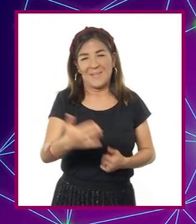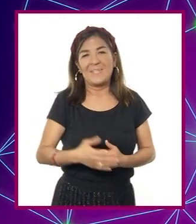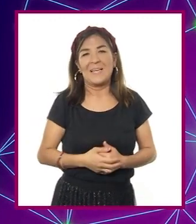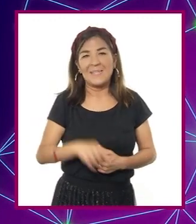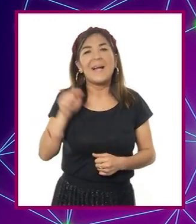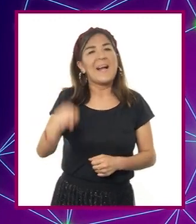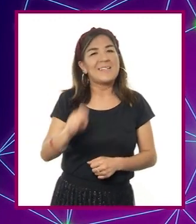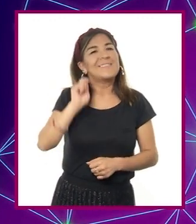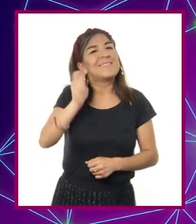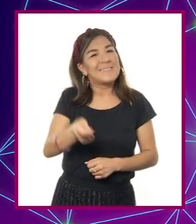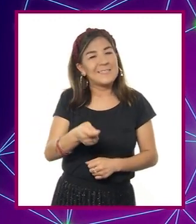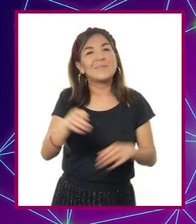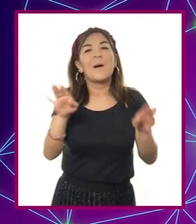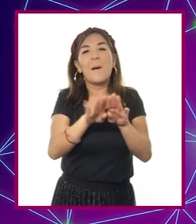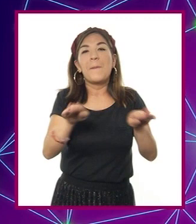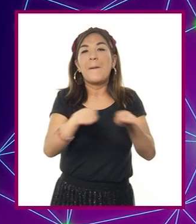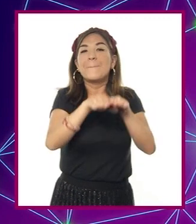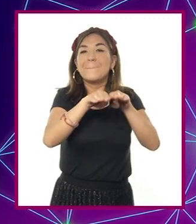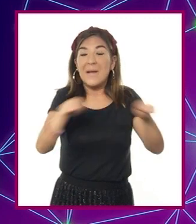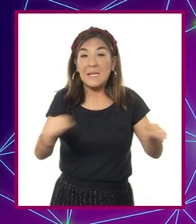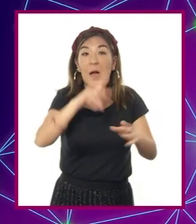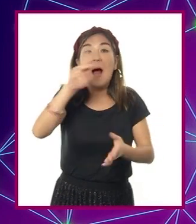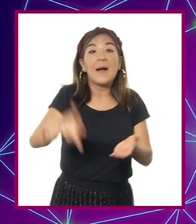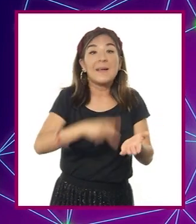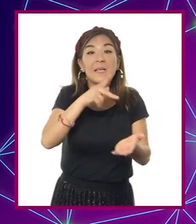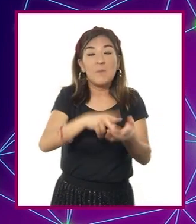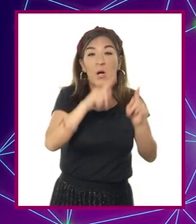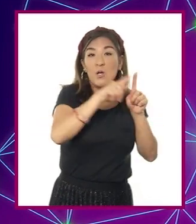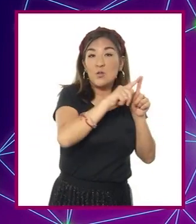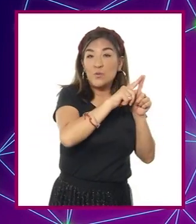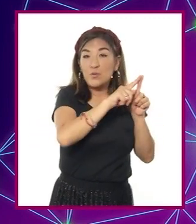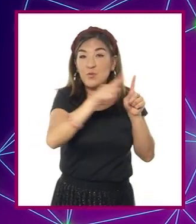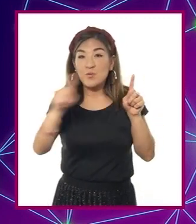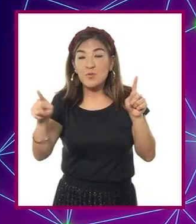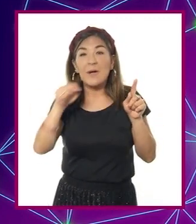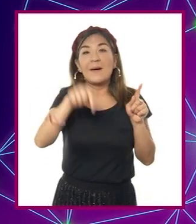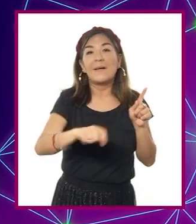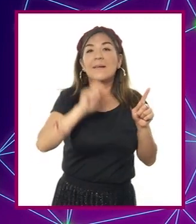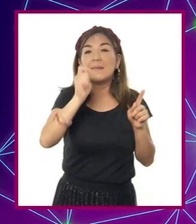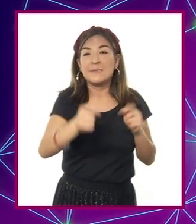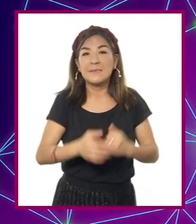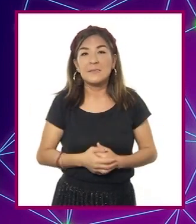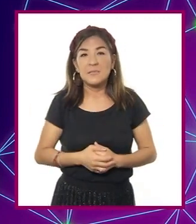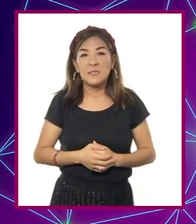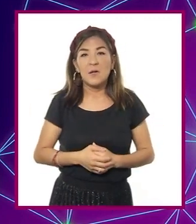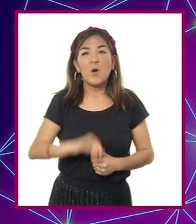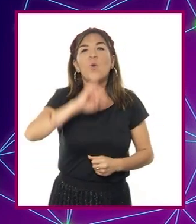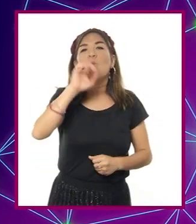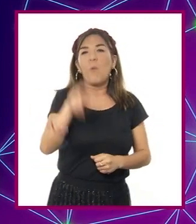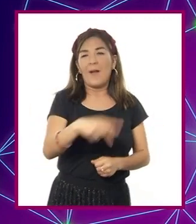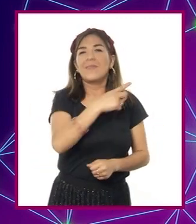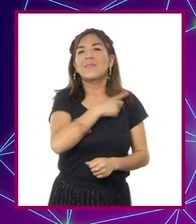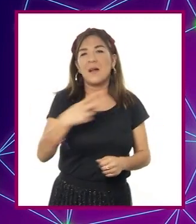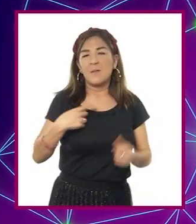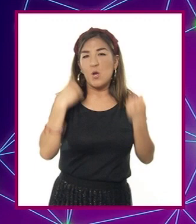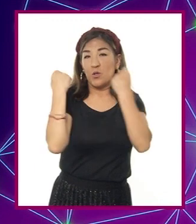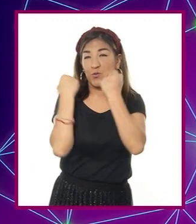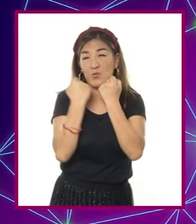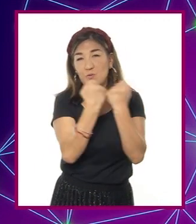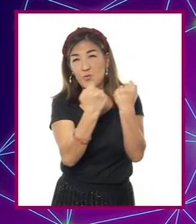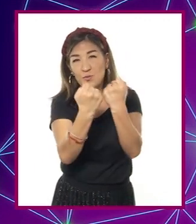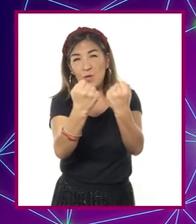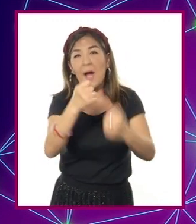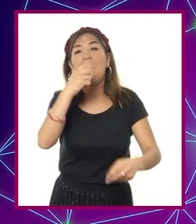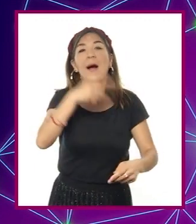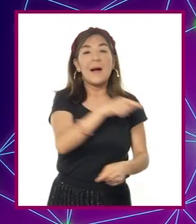constante representa la longitud en kilómetros de la carretera que debe transitar Juan para ir de la ciudad A